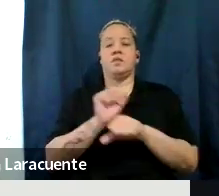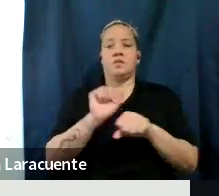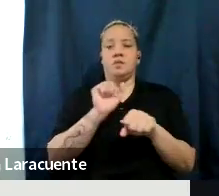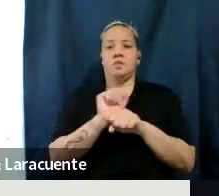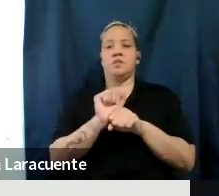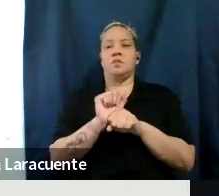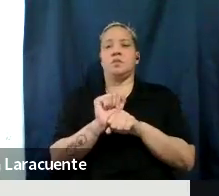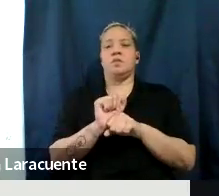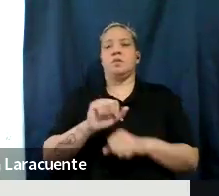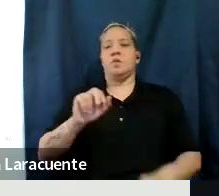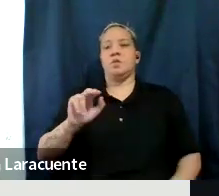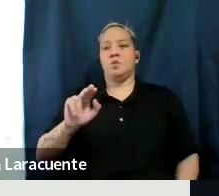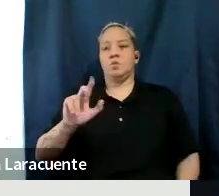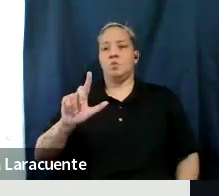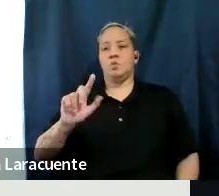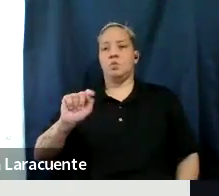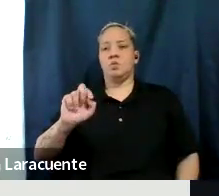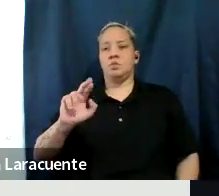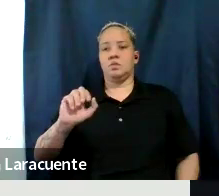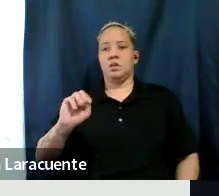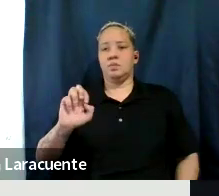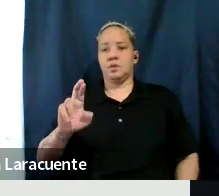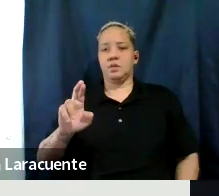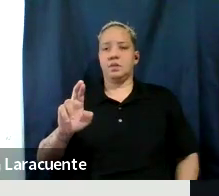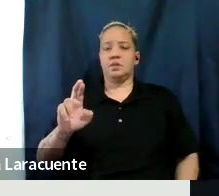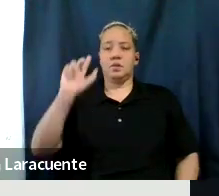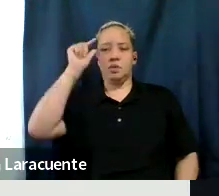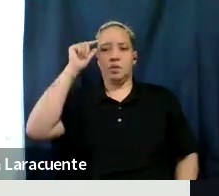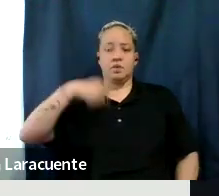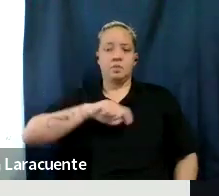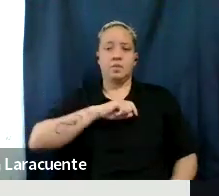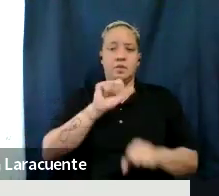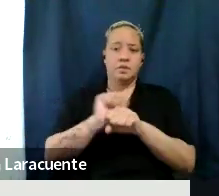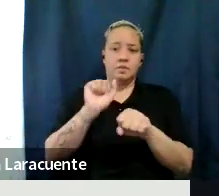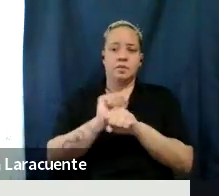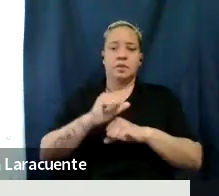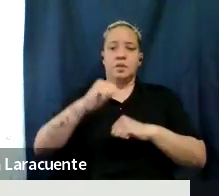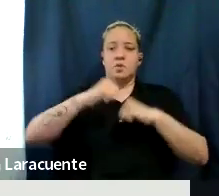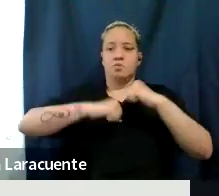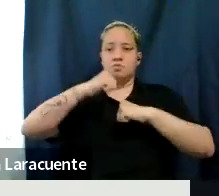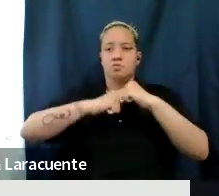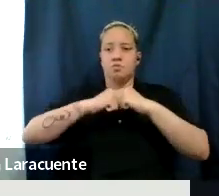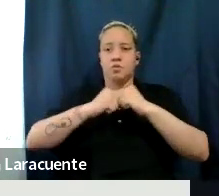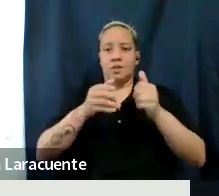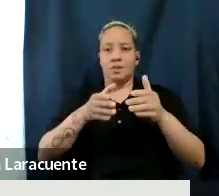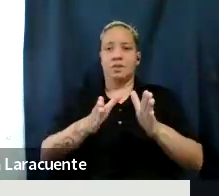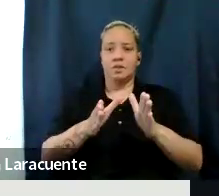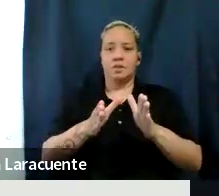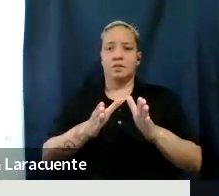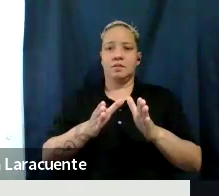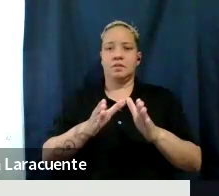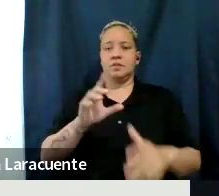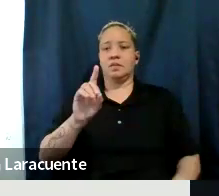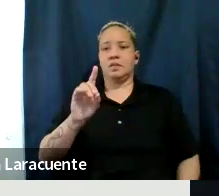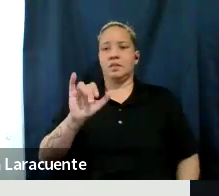Ministerio de Ultramar, que dependía del gobierno español. Trabajó en la construcción de la carretera del litoral que va